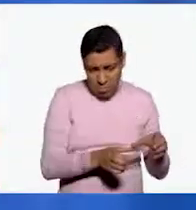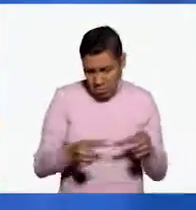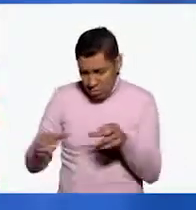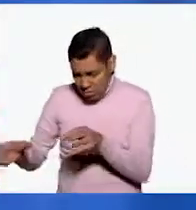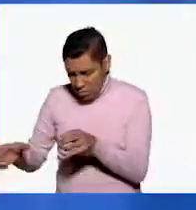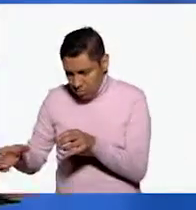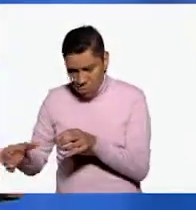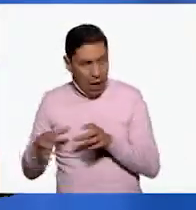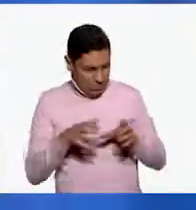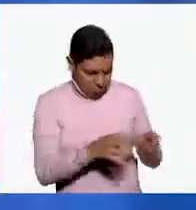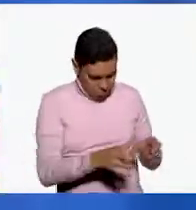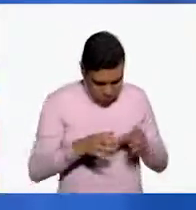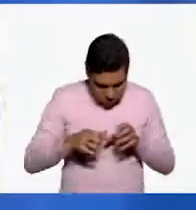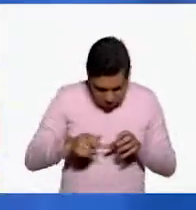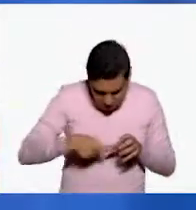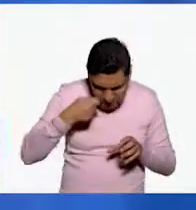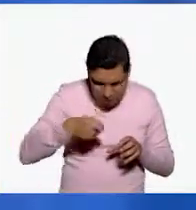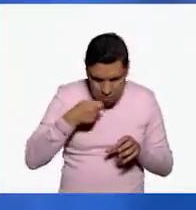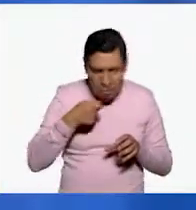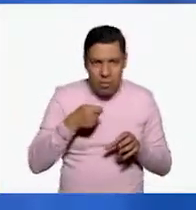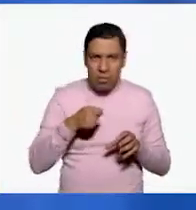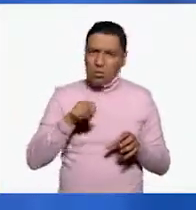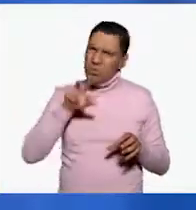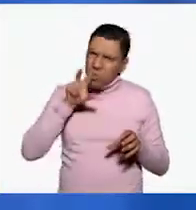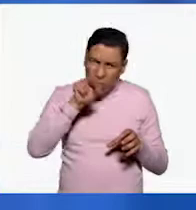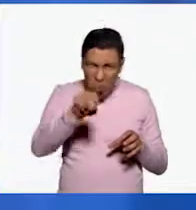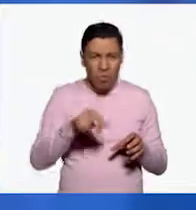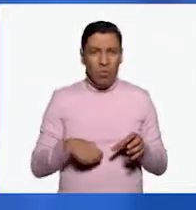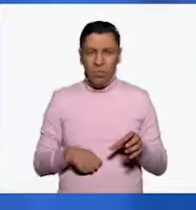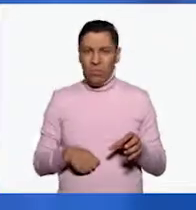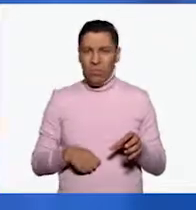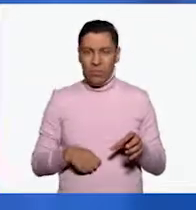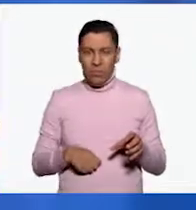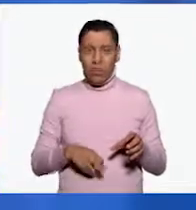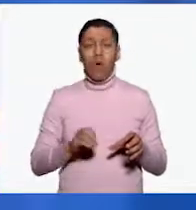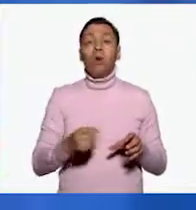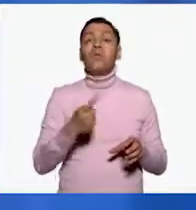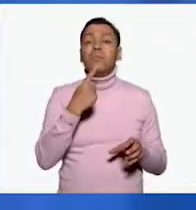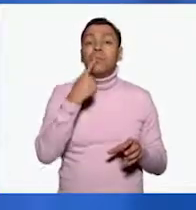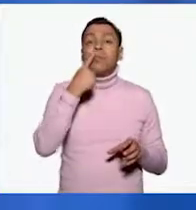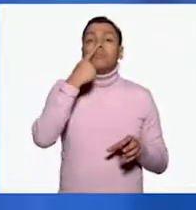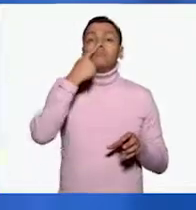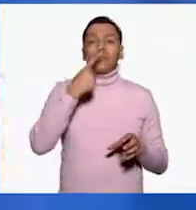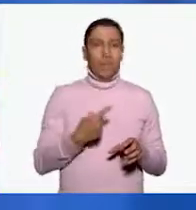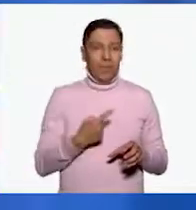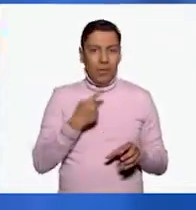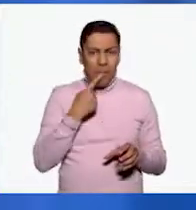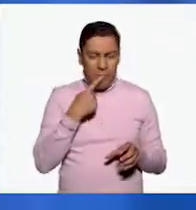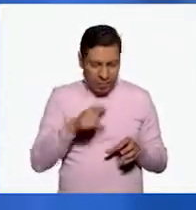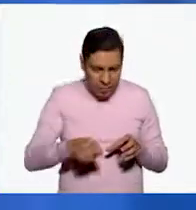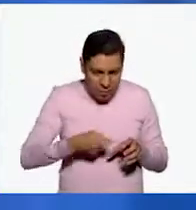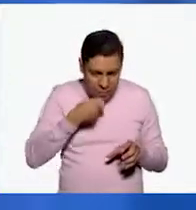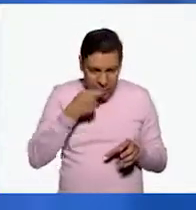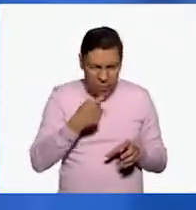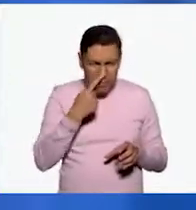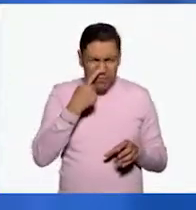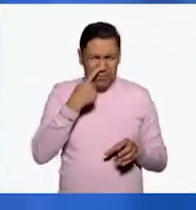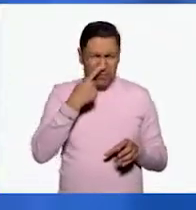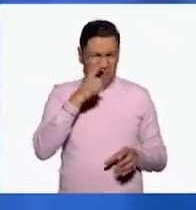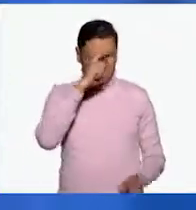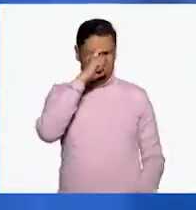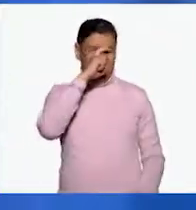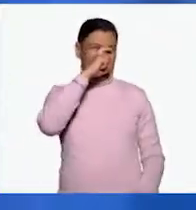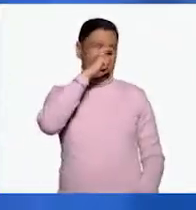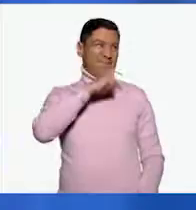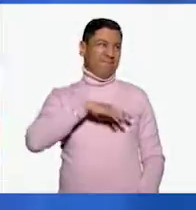el sentido del olfato. Porque con él percibimos a través de nuestra nariz los olores fuertes o